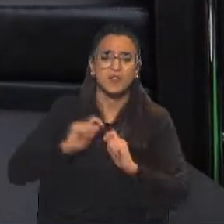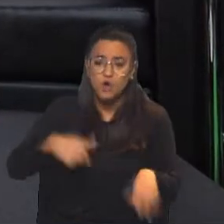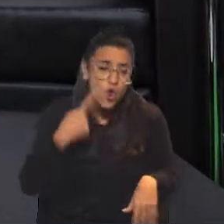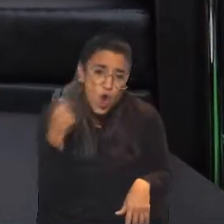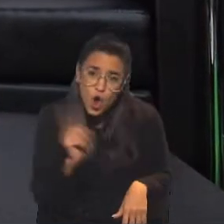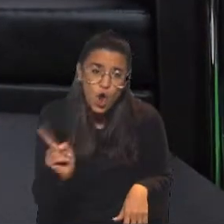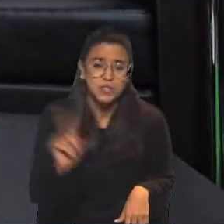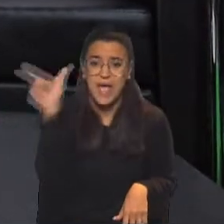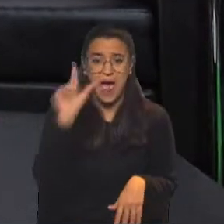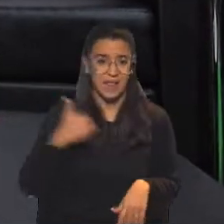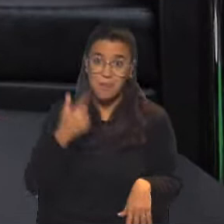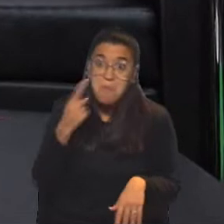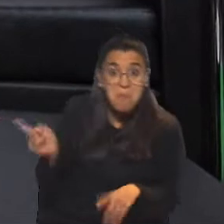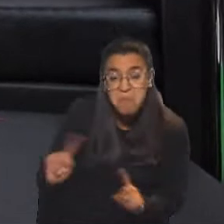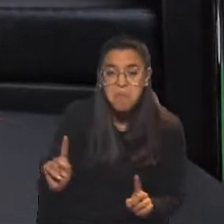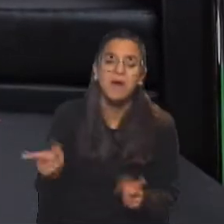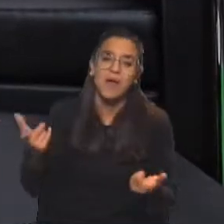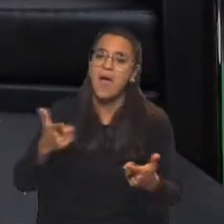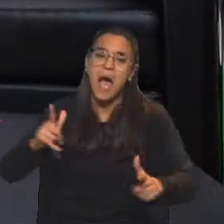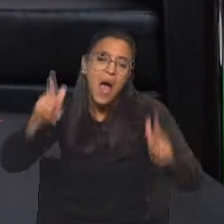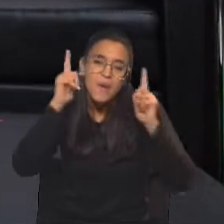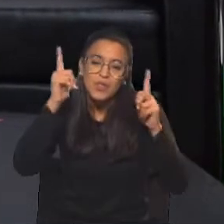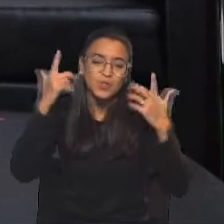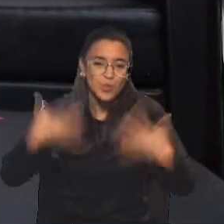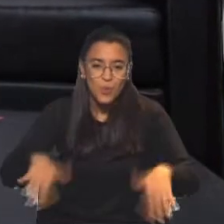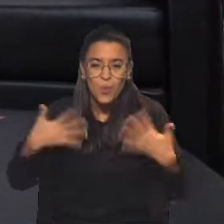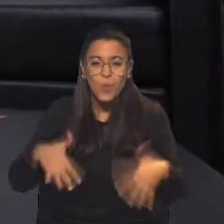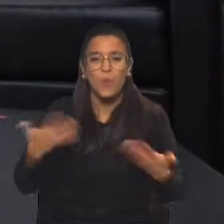conocía Argentina, pues imagínate la aventura que me ha regalado